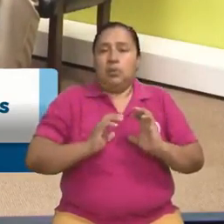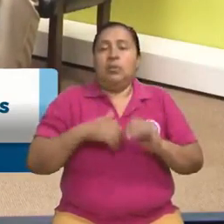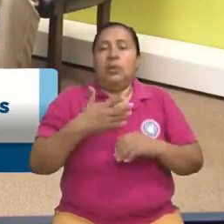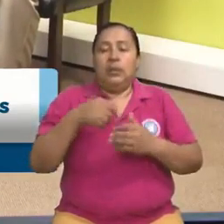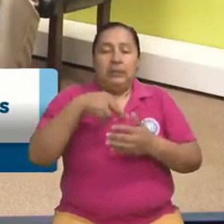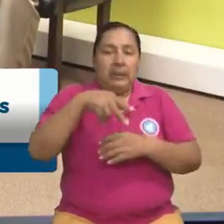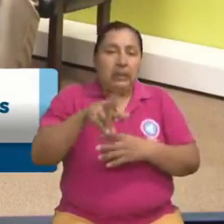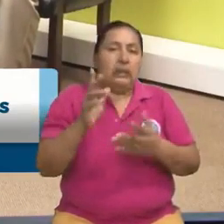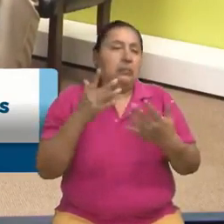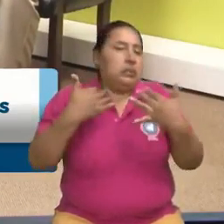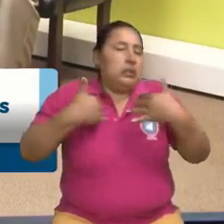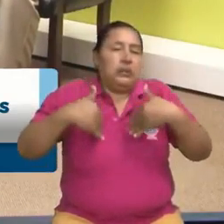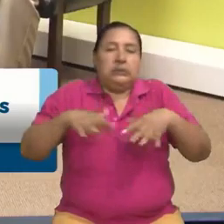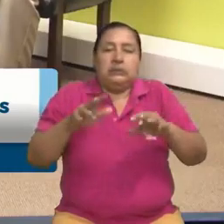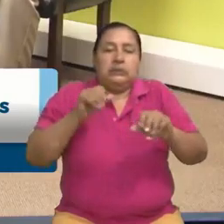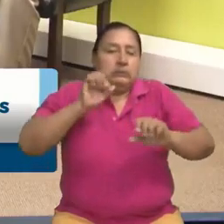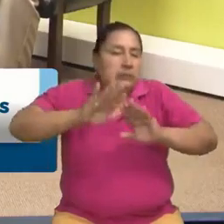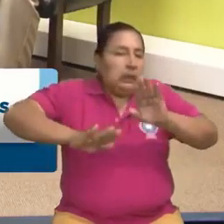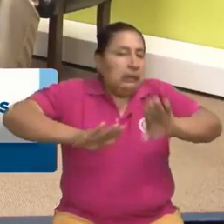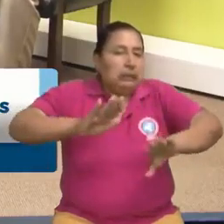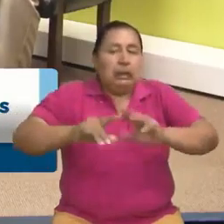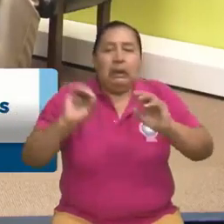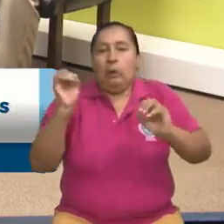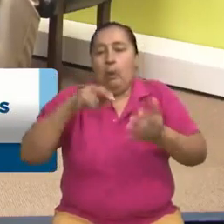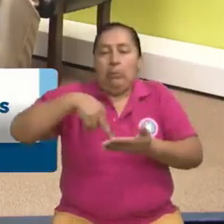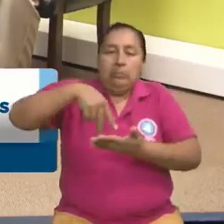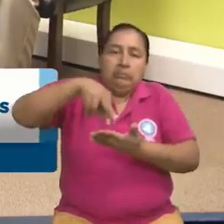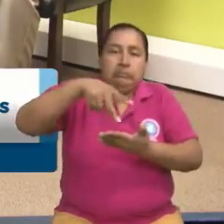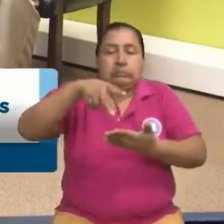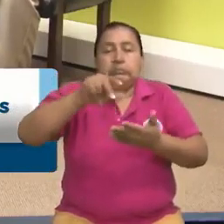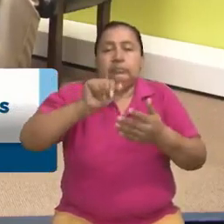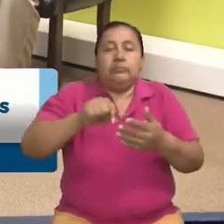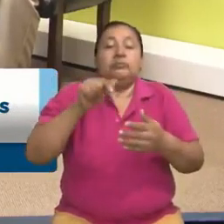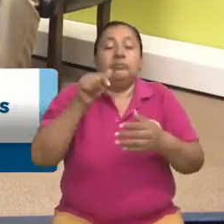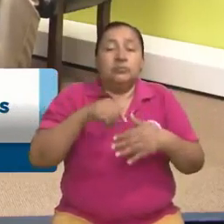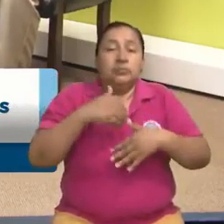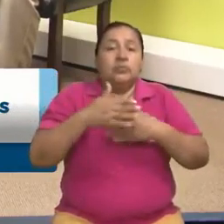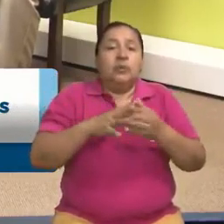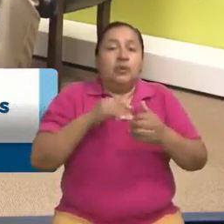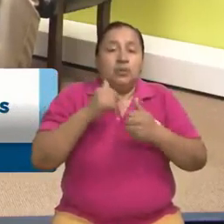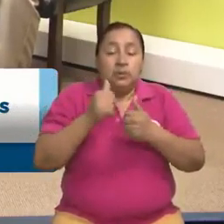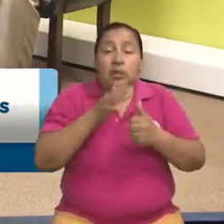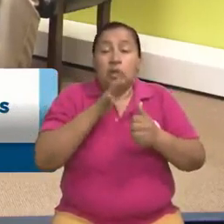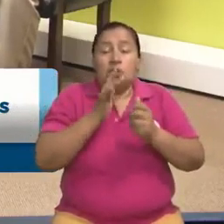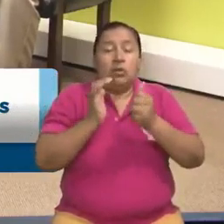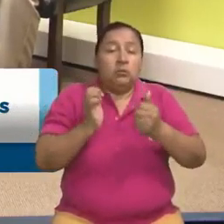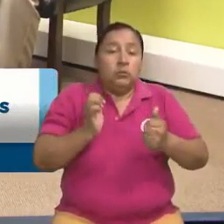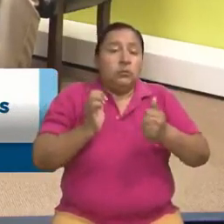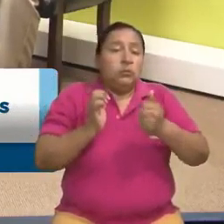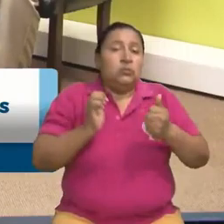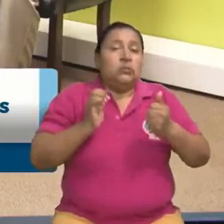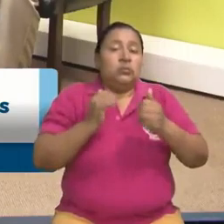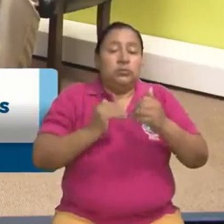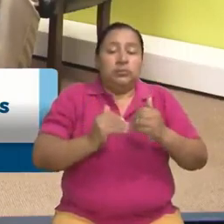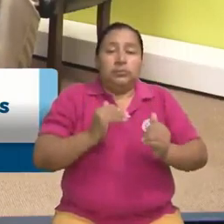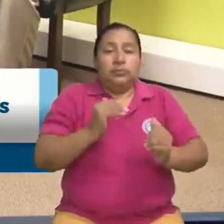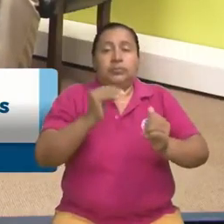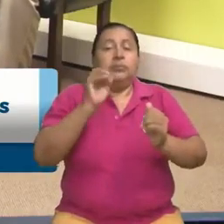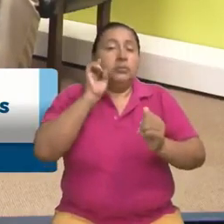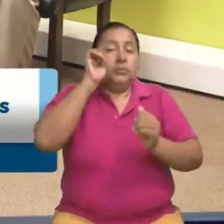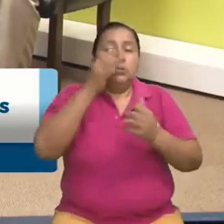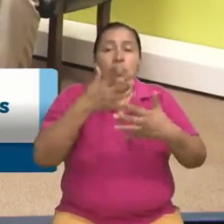caminar, para tratar de gatear, de dar sus primeros pasos. Entonces ahí se nos va quedando atrás ese niño en su evolución, en su desarrollo